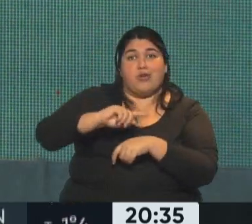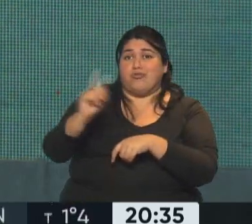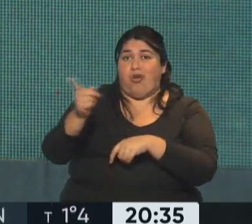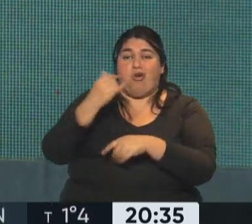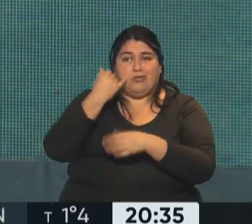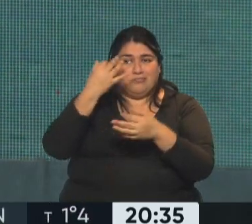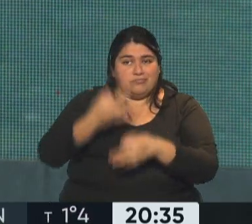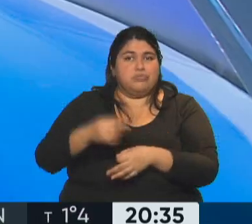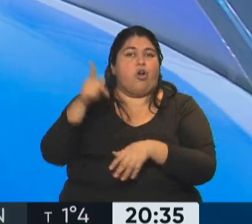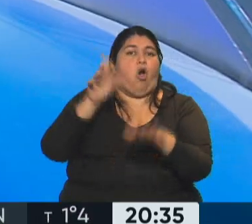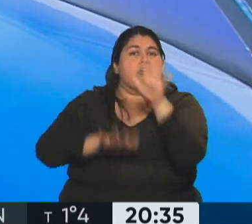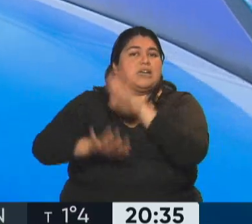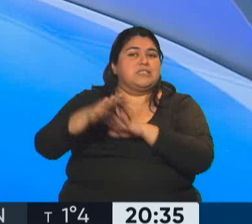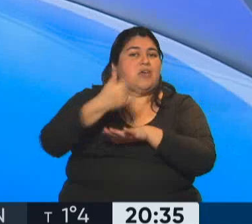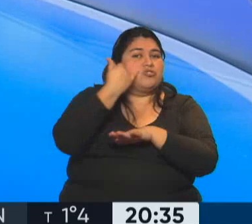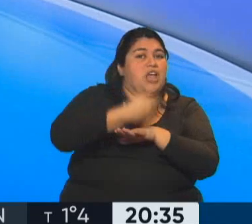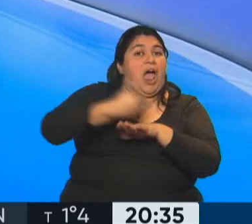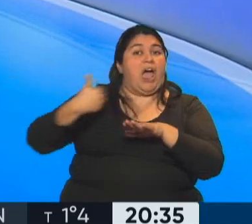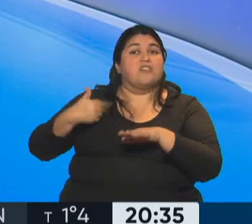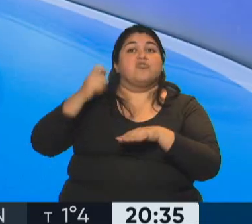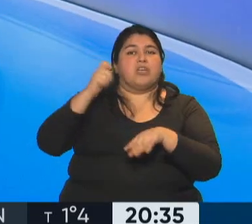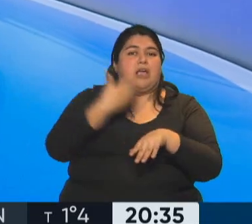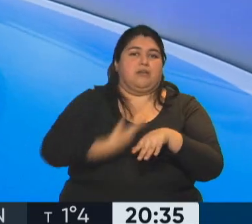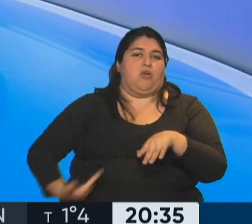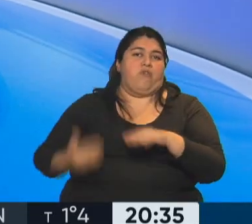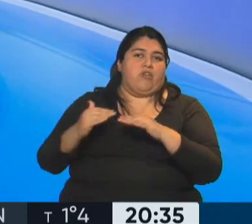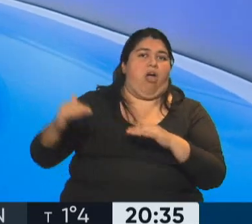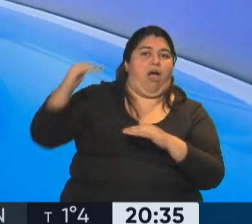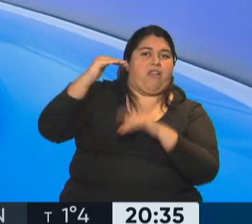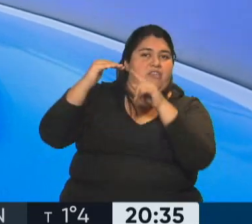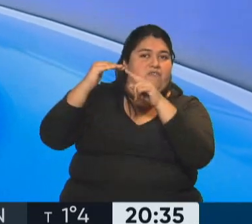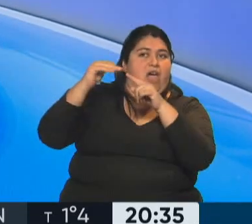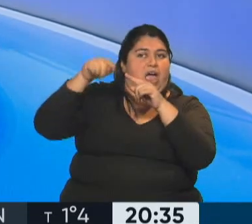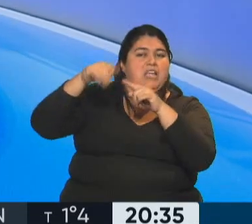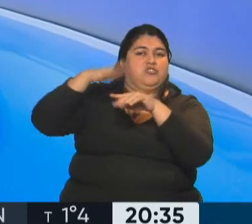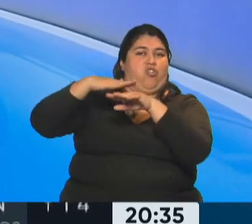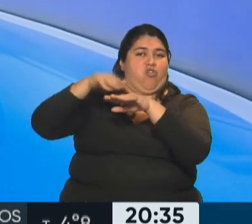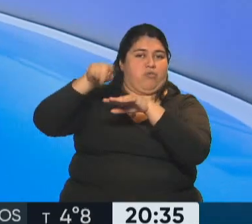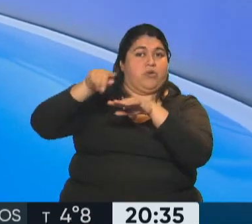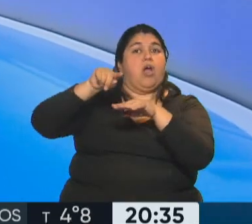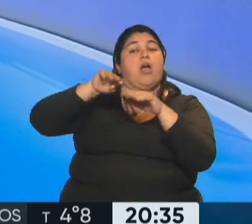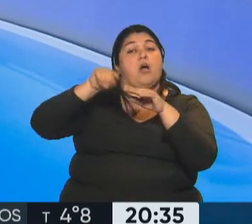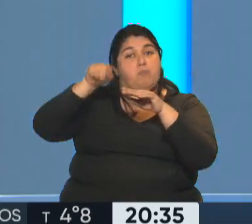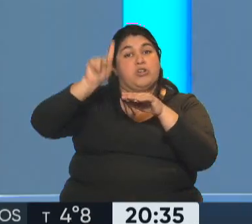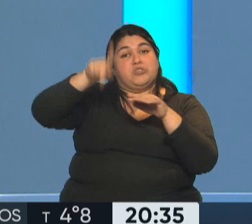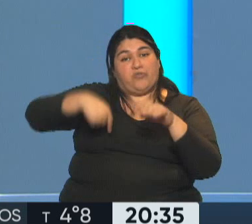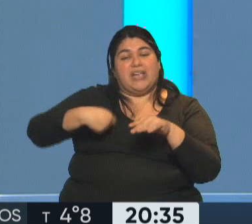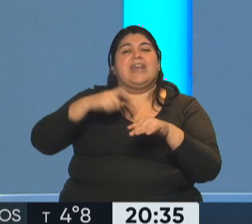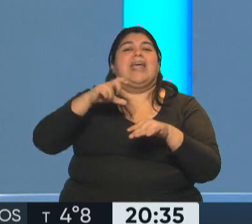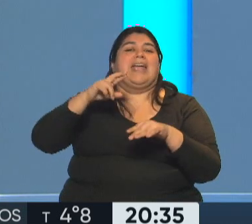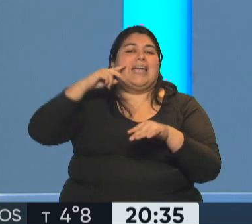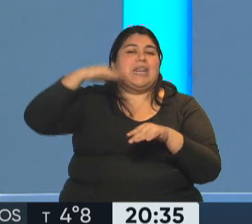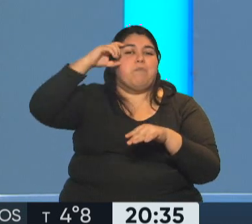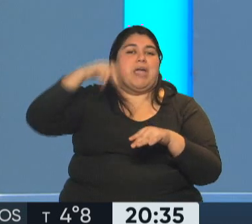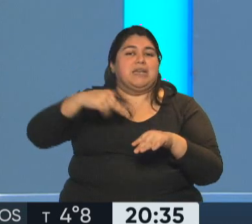masacre organizada desde los más altos niveles del Estado. Por eso es un crimen de Estado, por eso hoy se mantiene todavía impune, independientemente